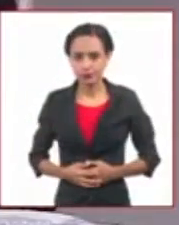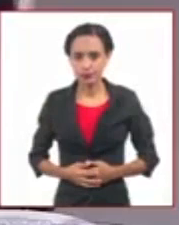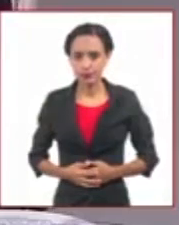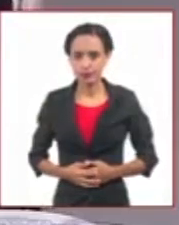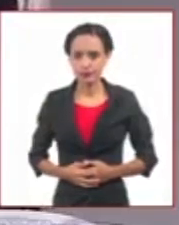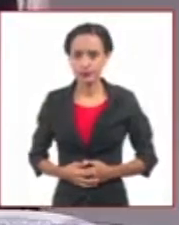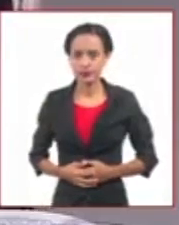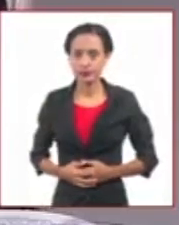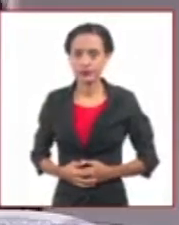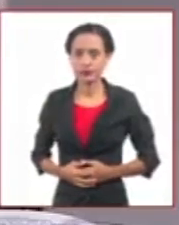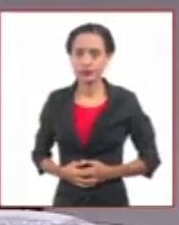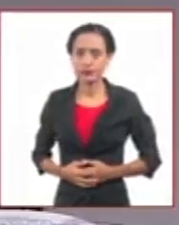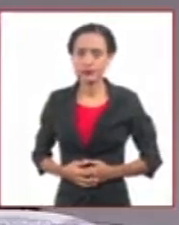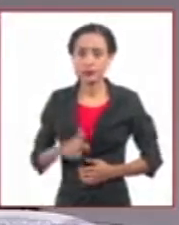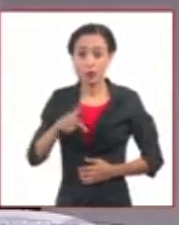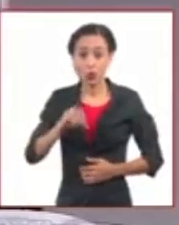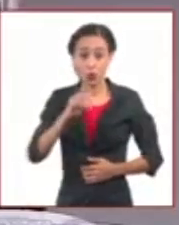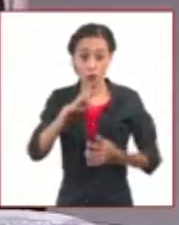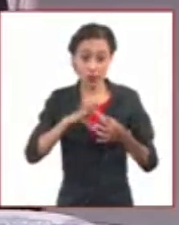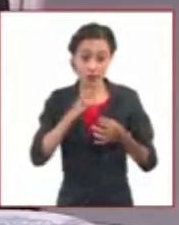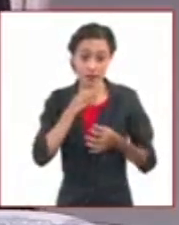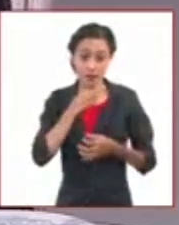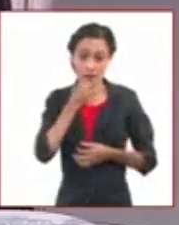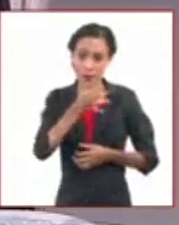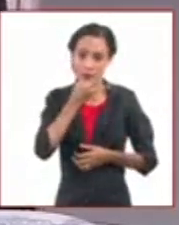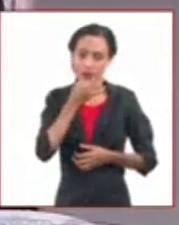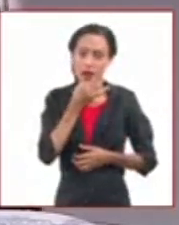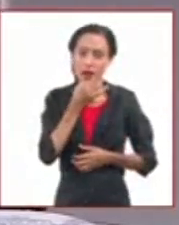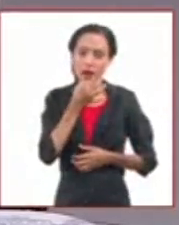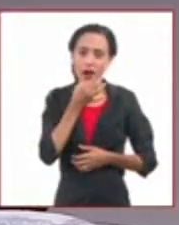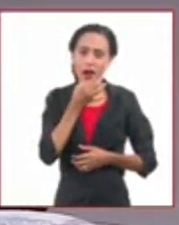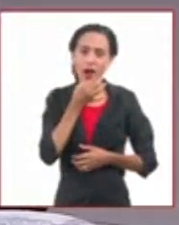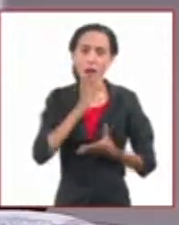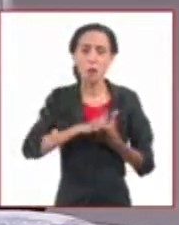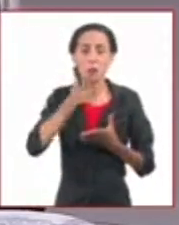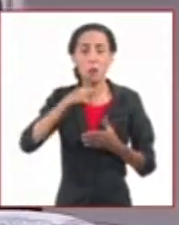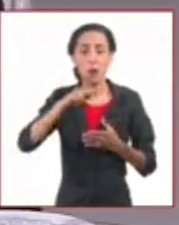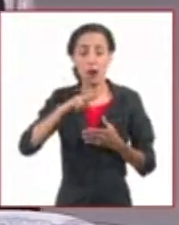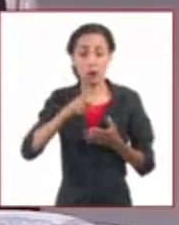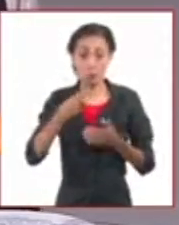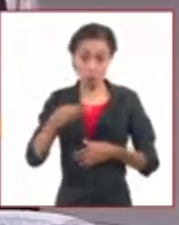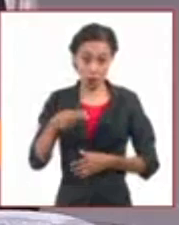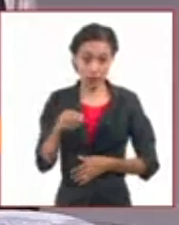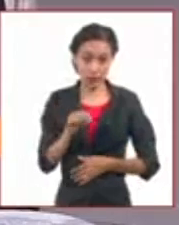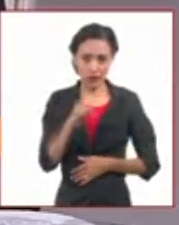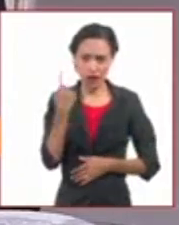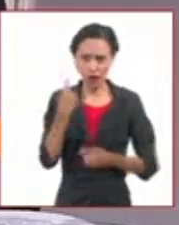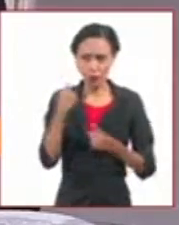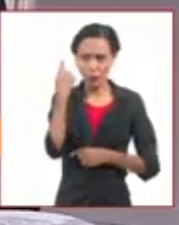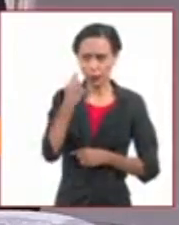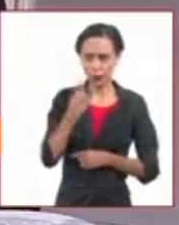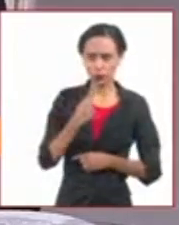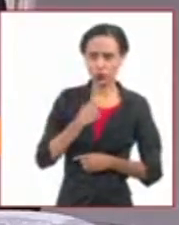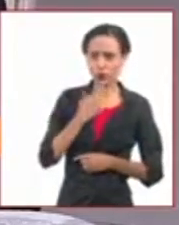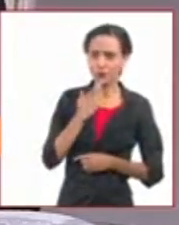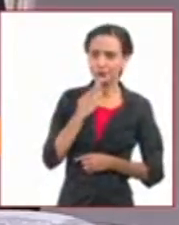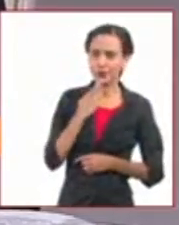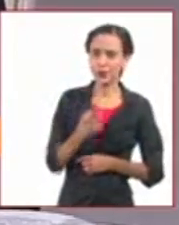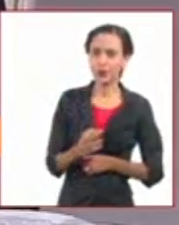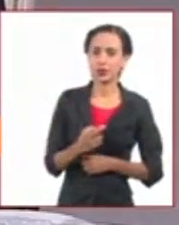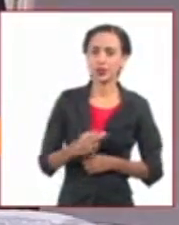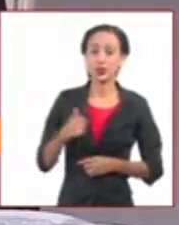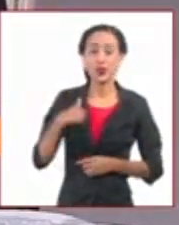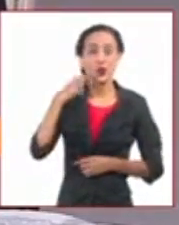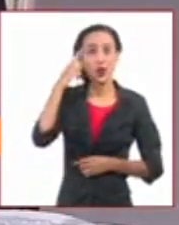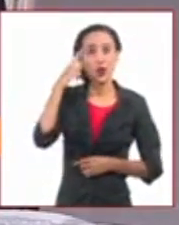jorge hacía referencia a más de plata y sobre esto que usted me pregunta déjeme decirle que es recuerdo ahora lo que escribió